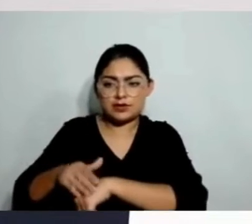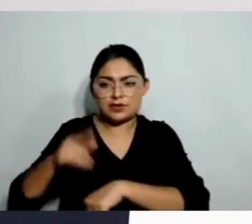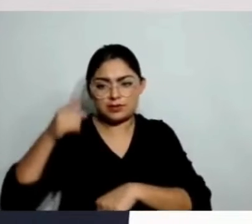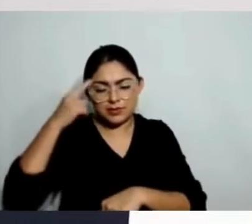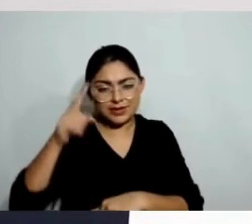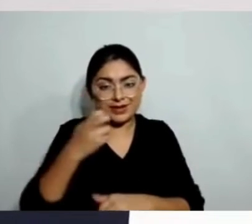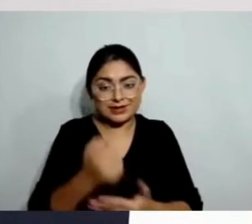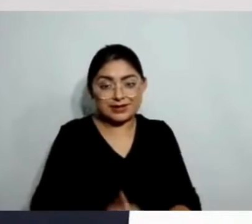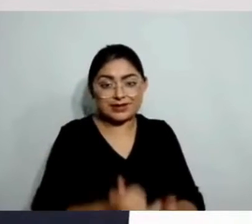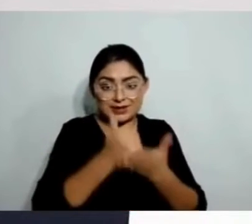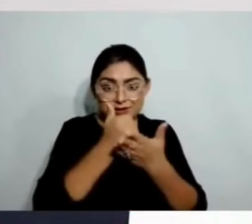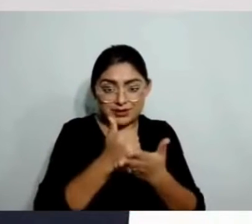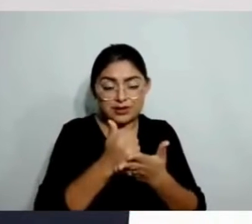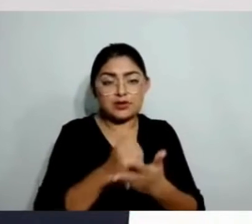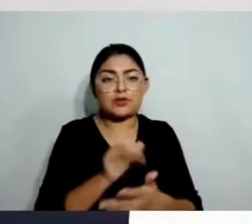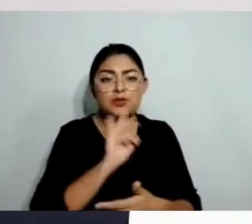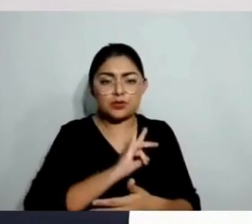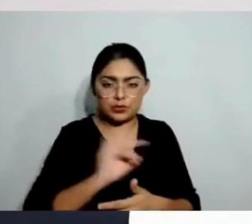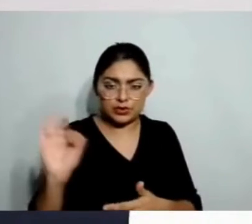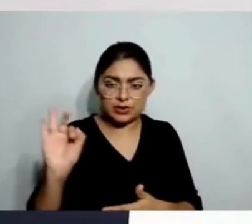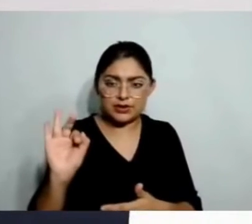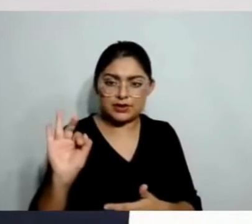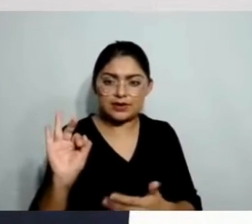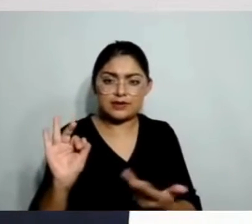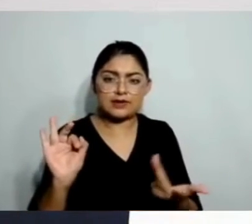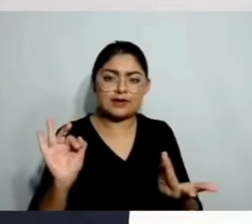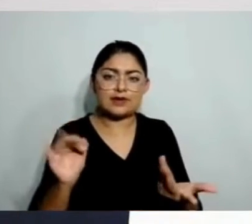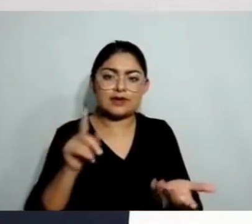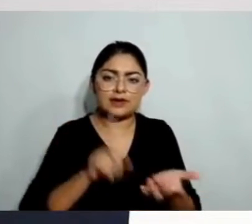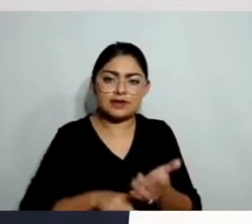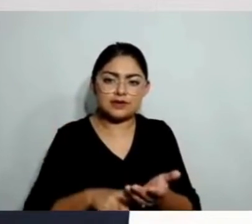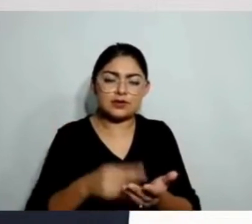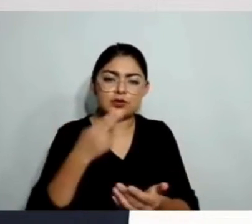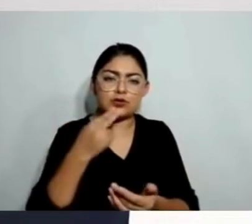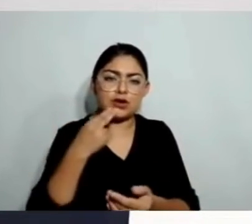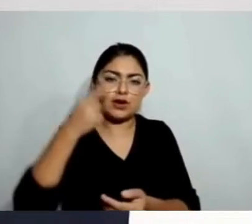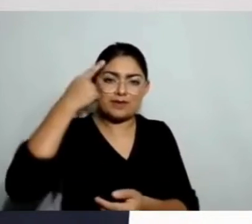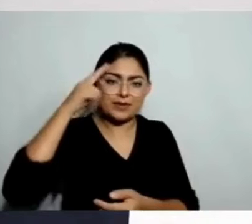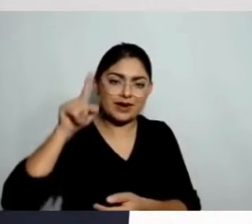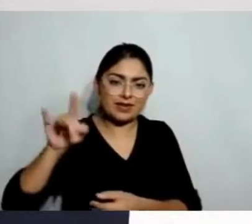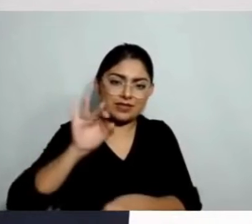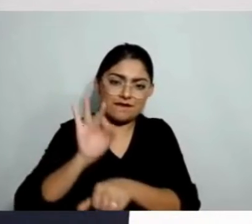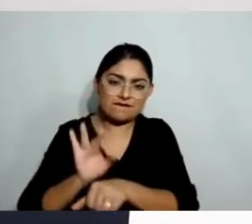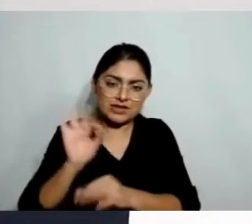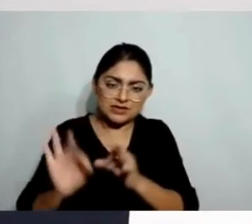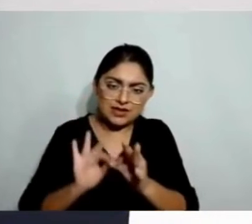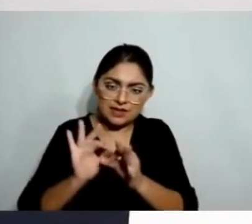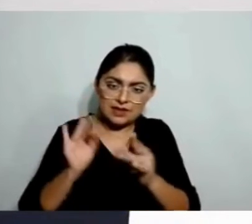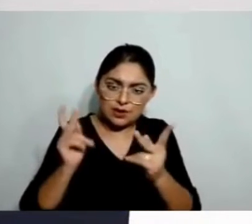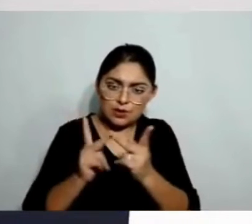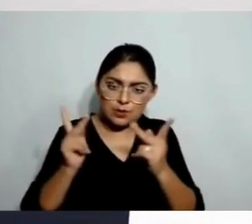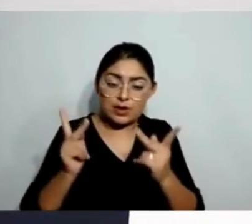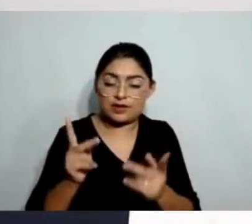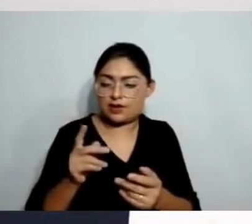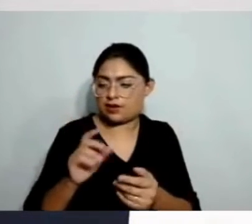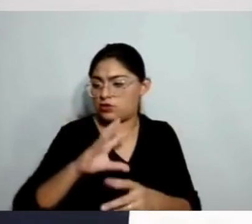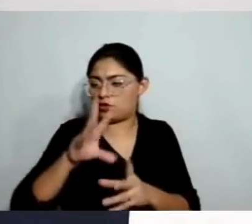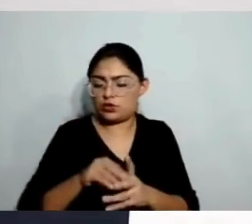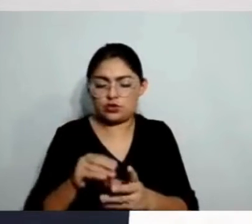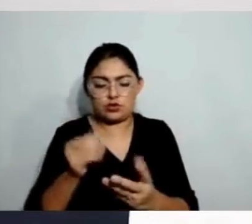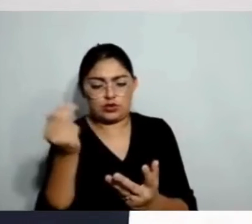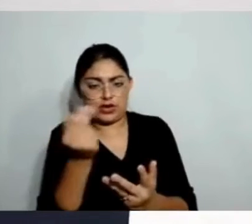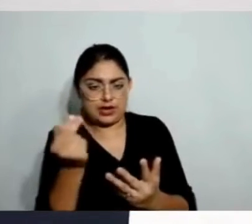eh de de lo que se utilice para garantizar la la defensa adecuada y todo lo que conlleva eh y y y bueno